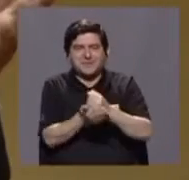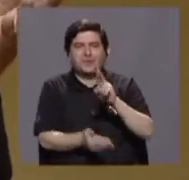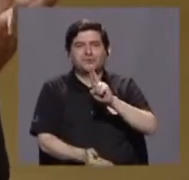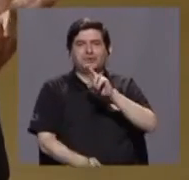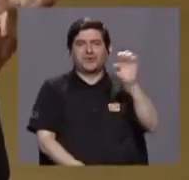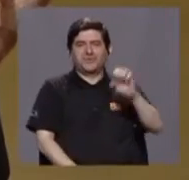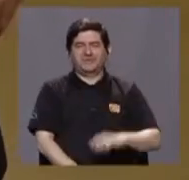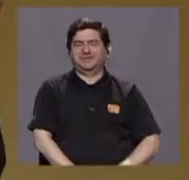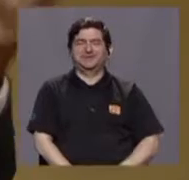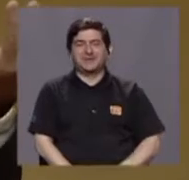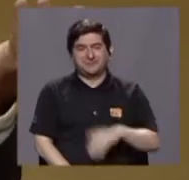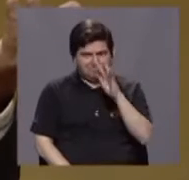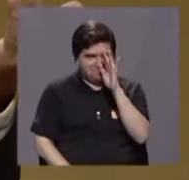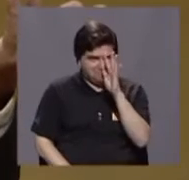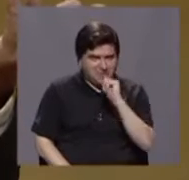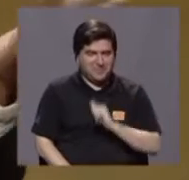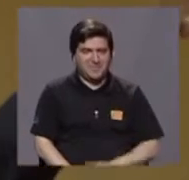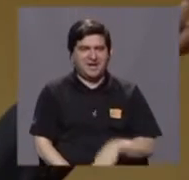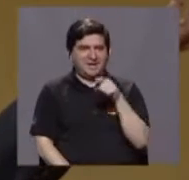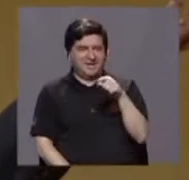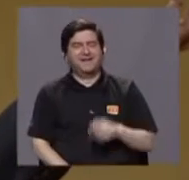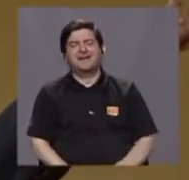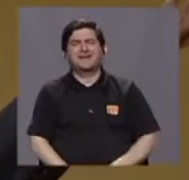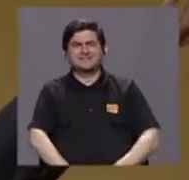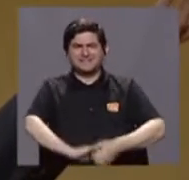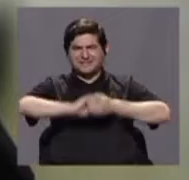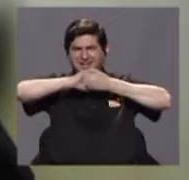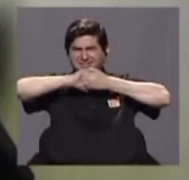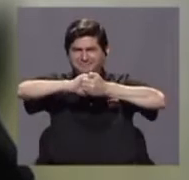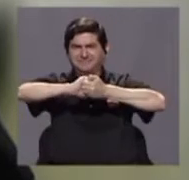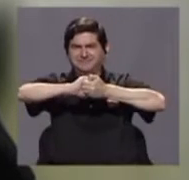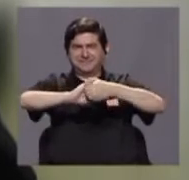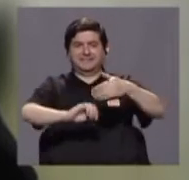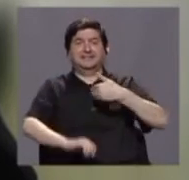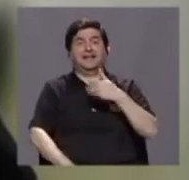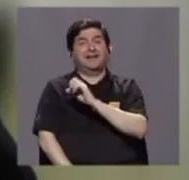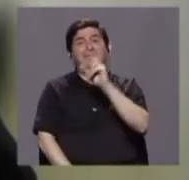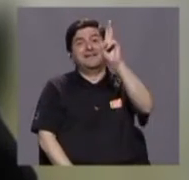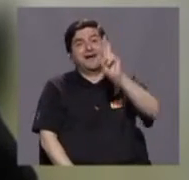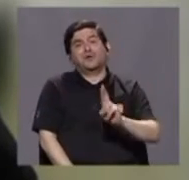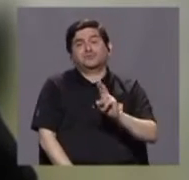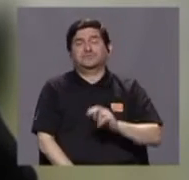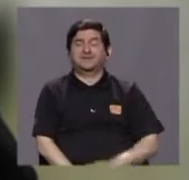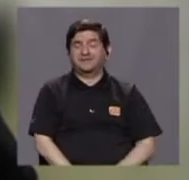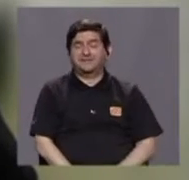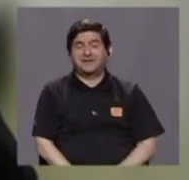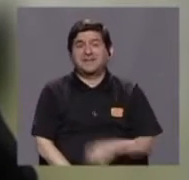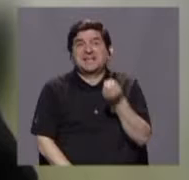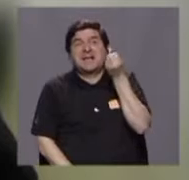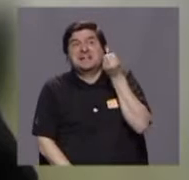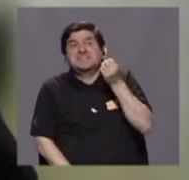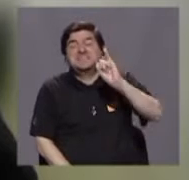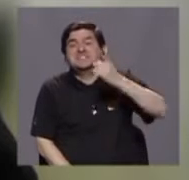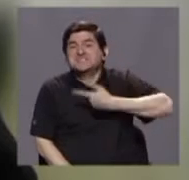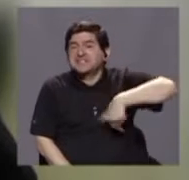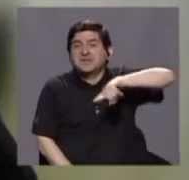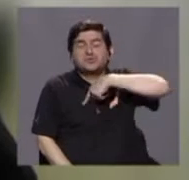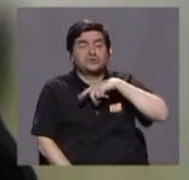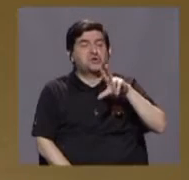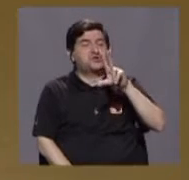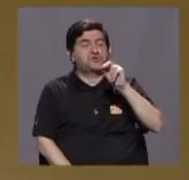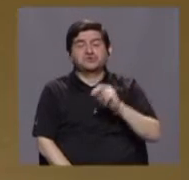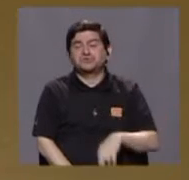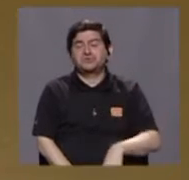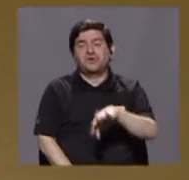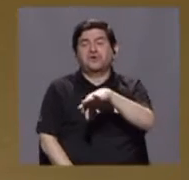las bromas es que esa solidaridad la tendríamos en Costa Rica si no hubiéramos